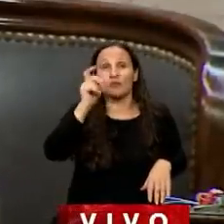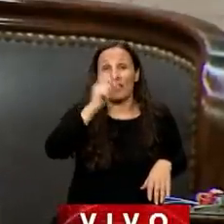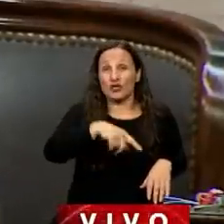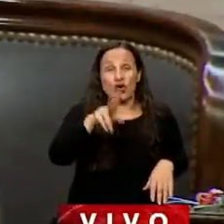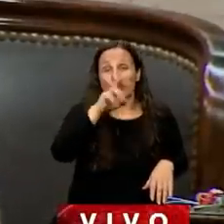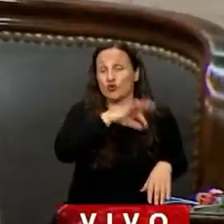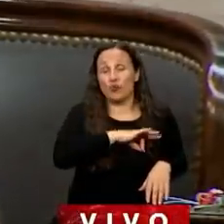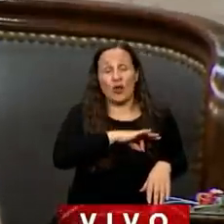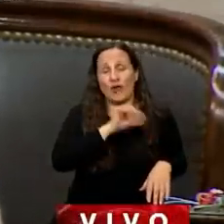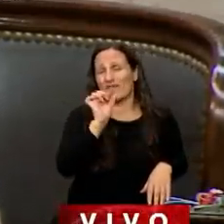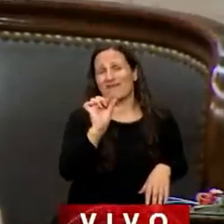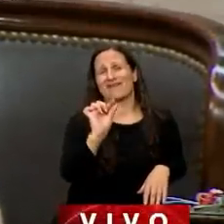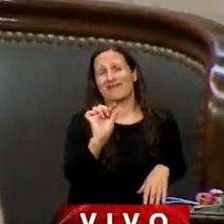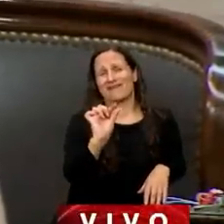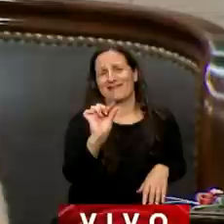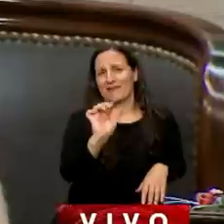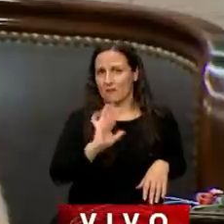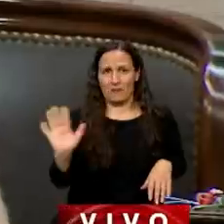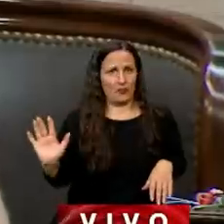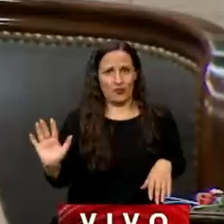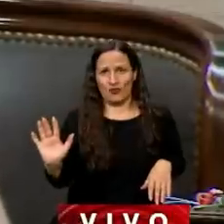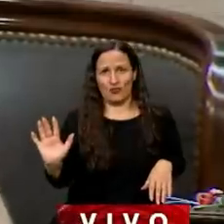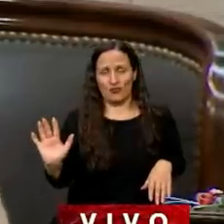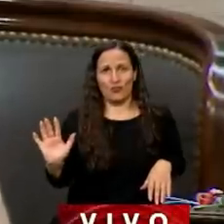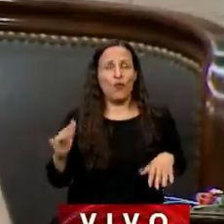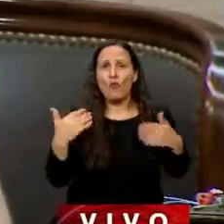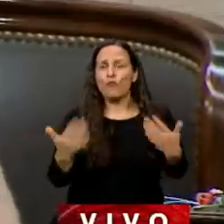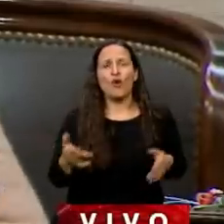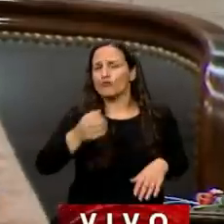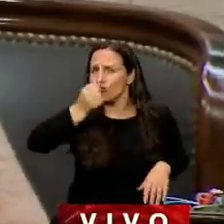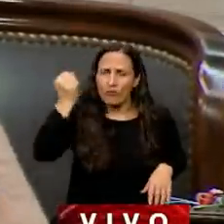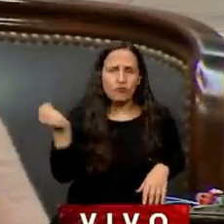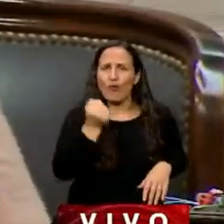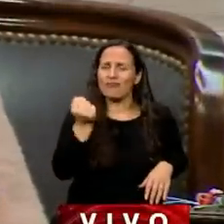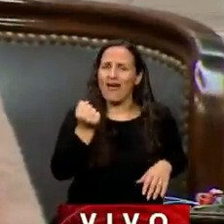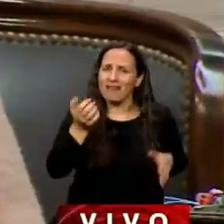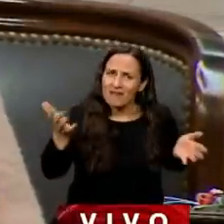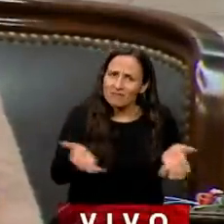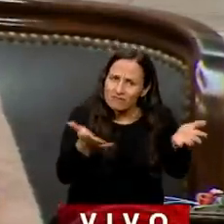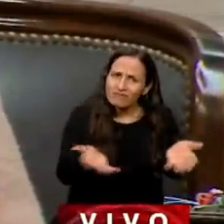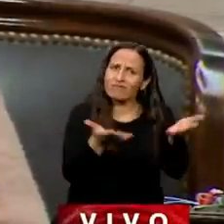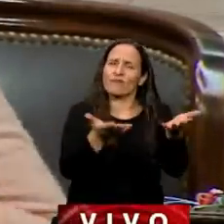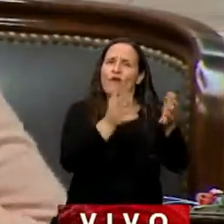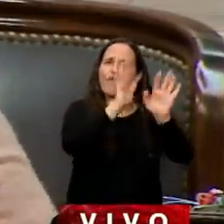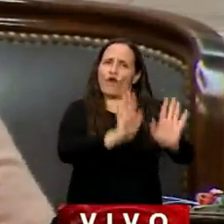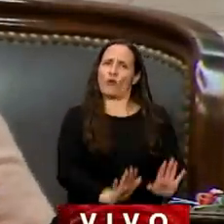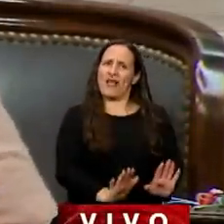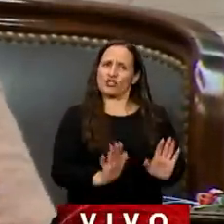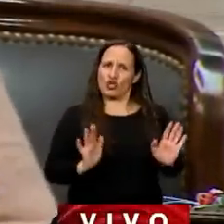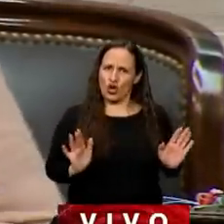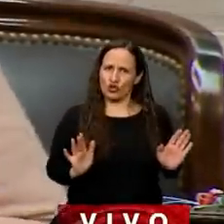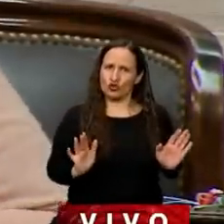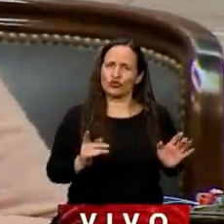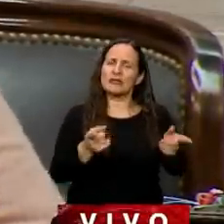muy poco. Por eso es fundamental promover la formación en enfermería.